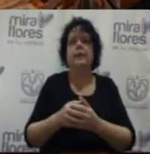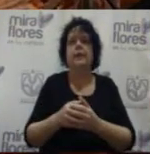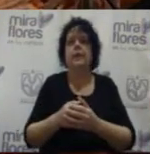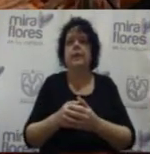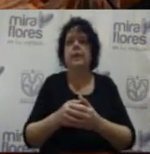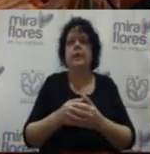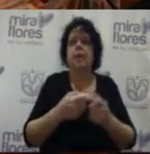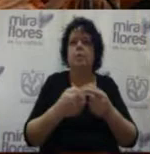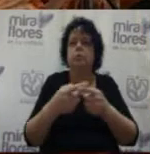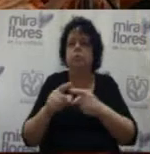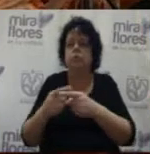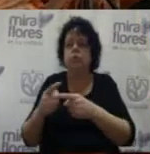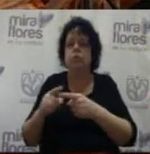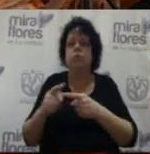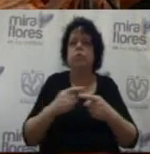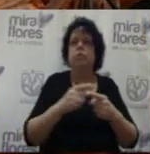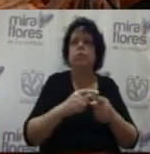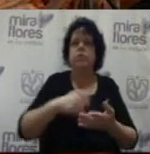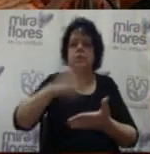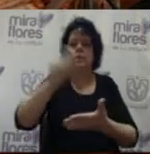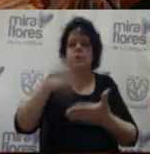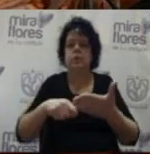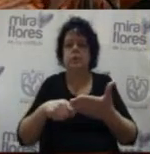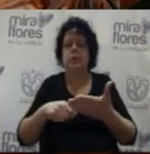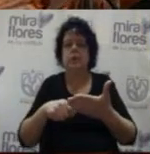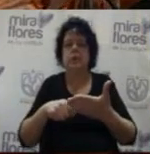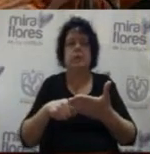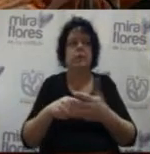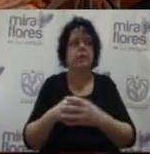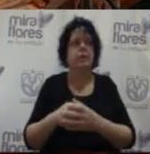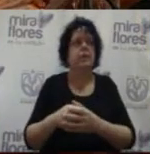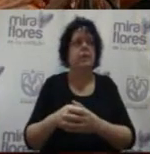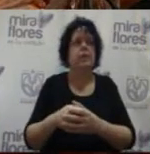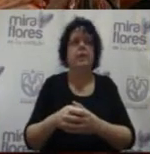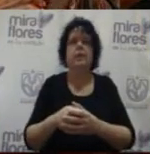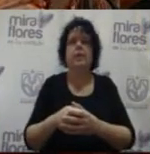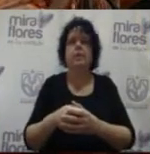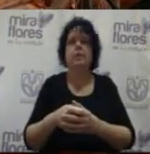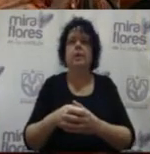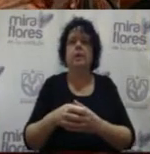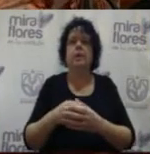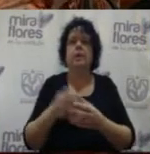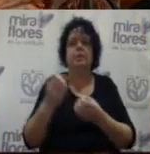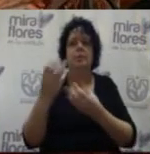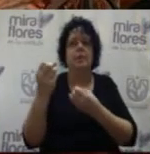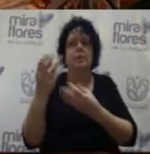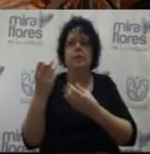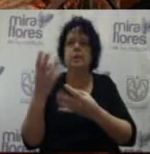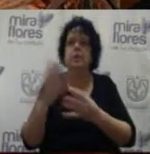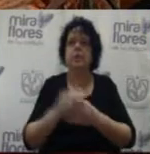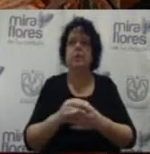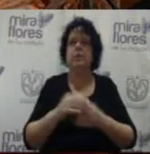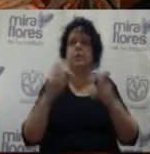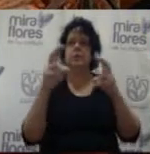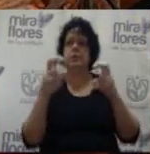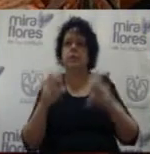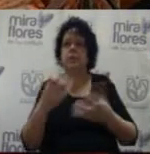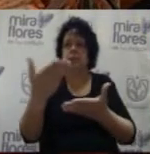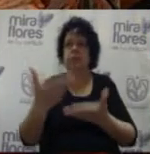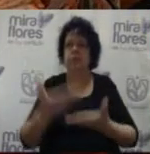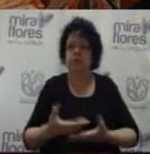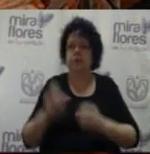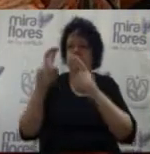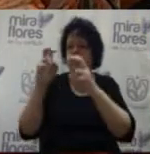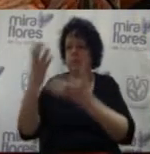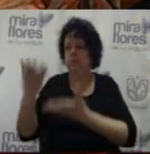precio del contrato de concesión a través del índice de precio al consumidor, o sea, el IPC. En el caso del servicio